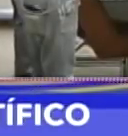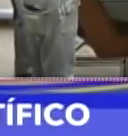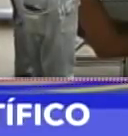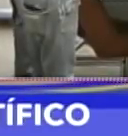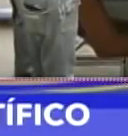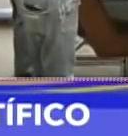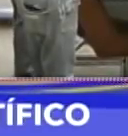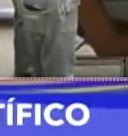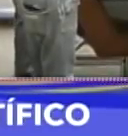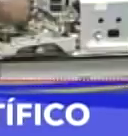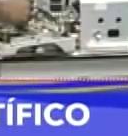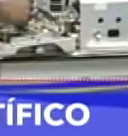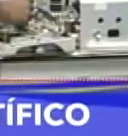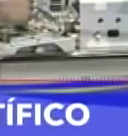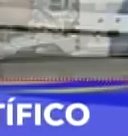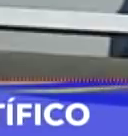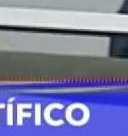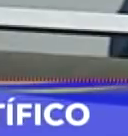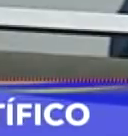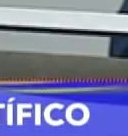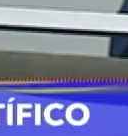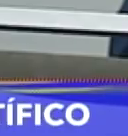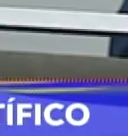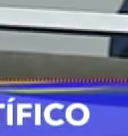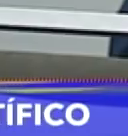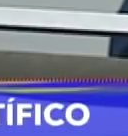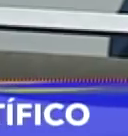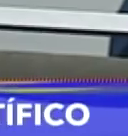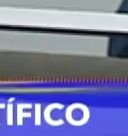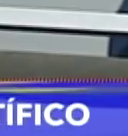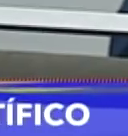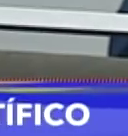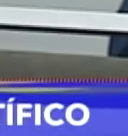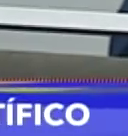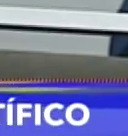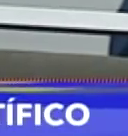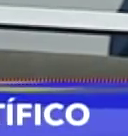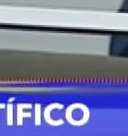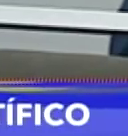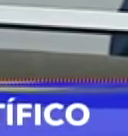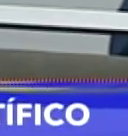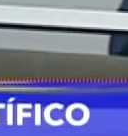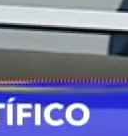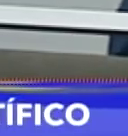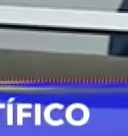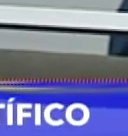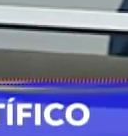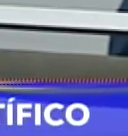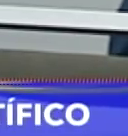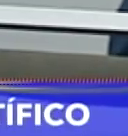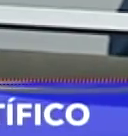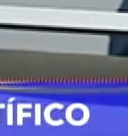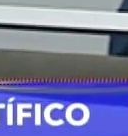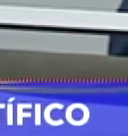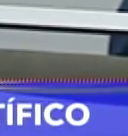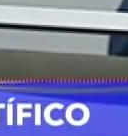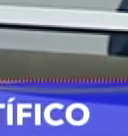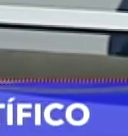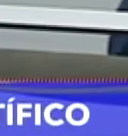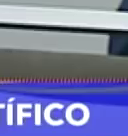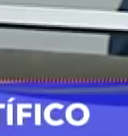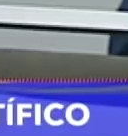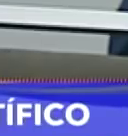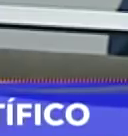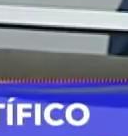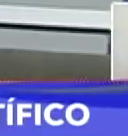propia maternidad Concepción Palacio le pedimos al director que nos asignara 2 compañeros y nos asignó 2 compañeros de